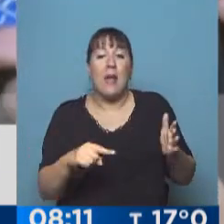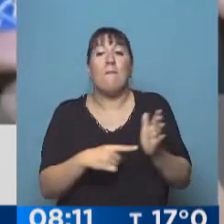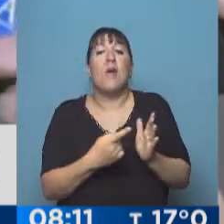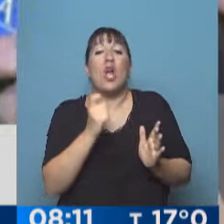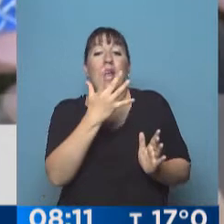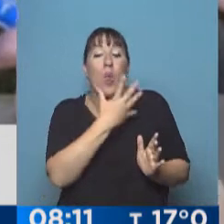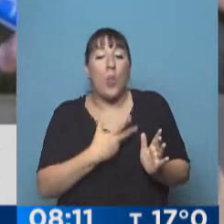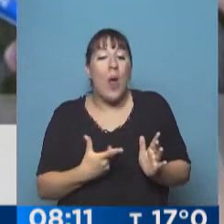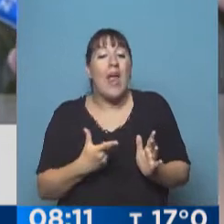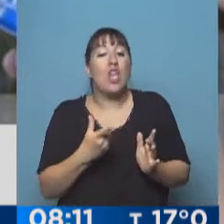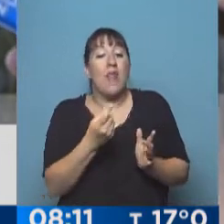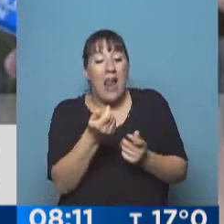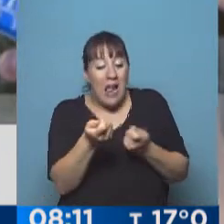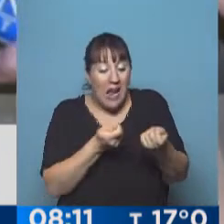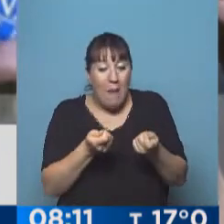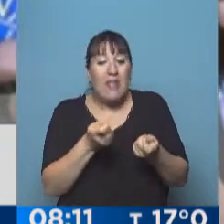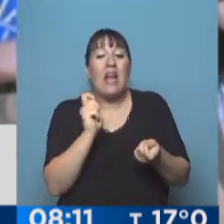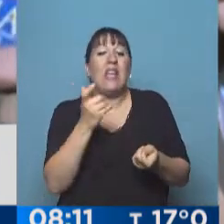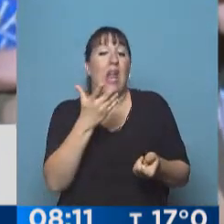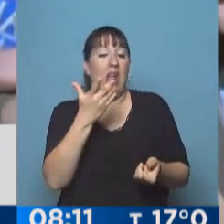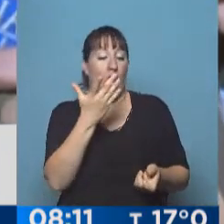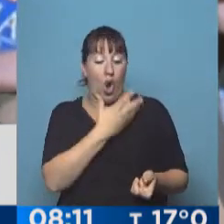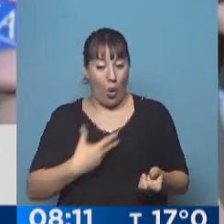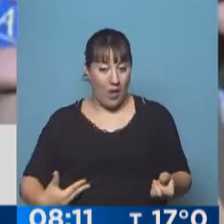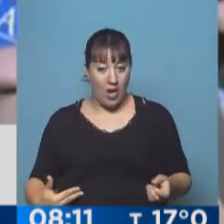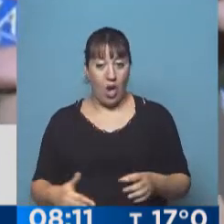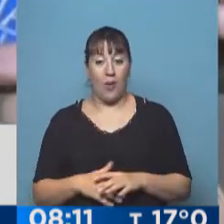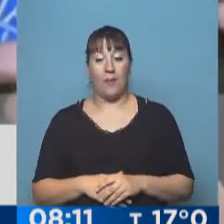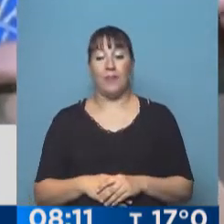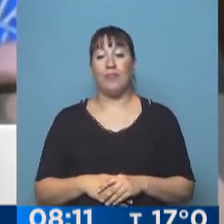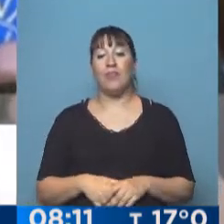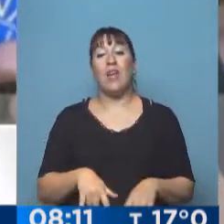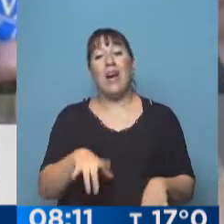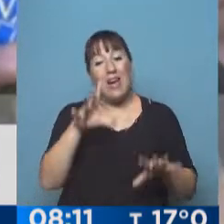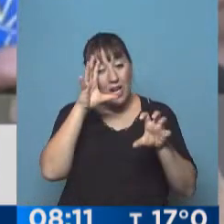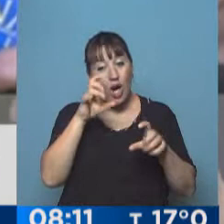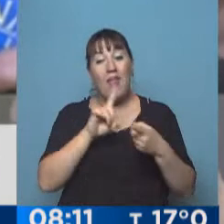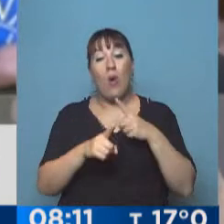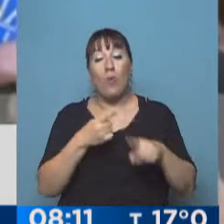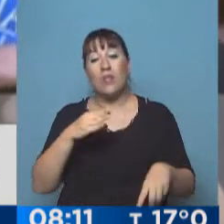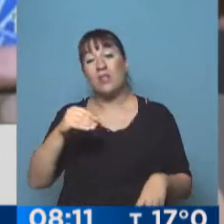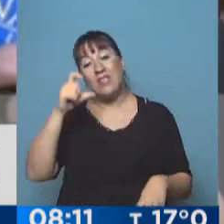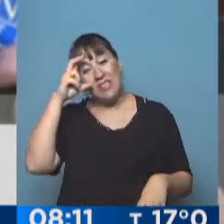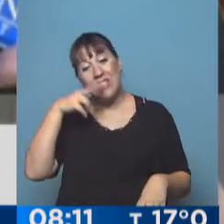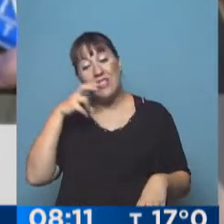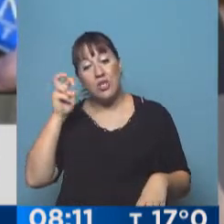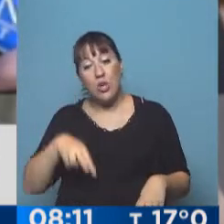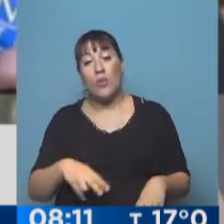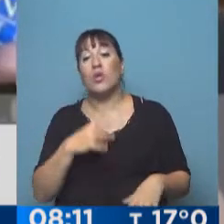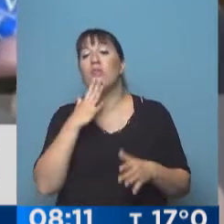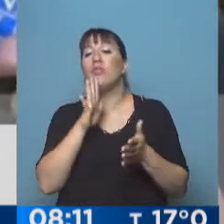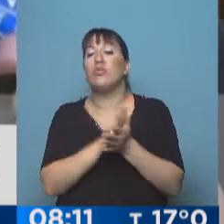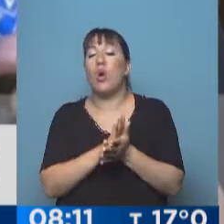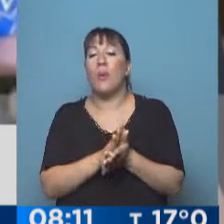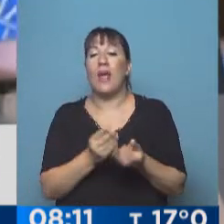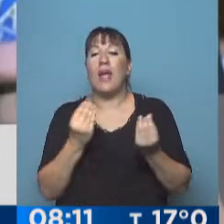dueño del capital sea el estado recordemos que este acuerdo con chevron está basado en la explotación de lo